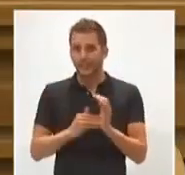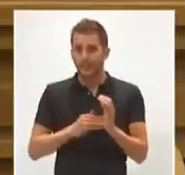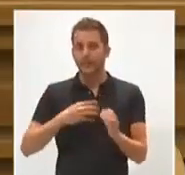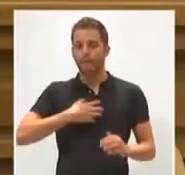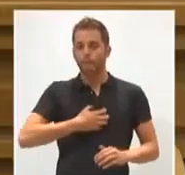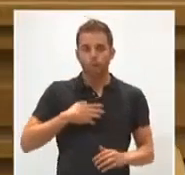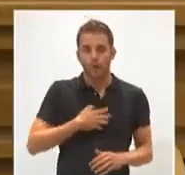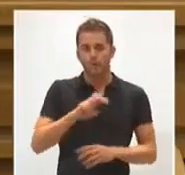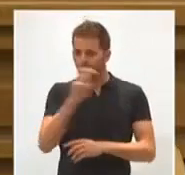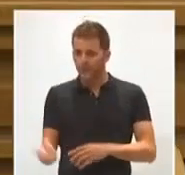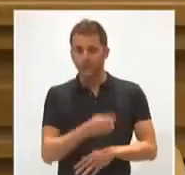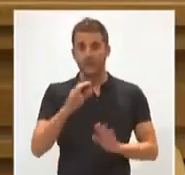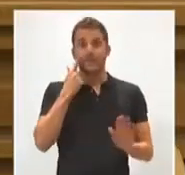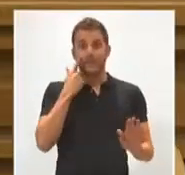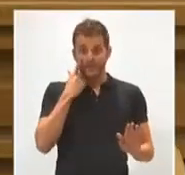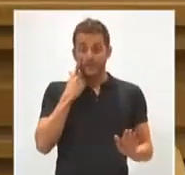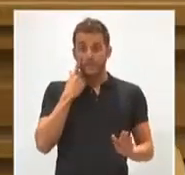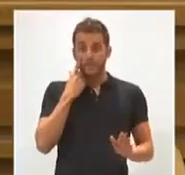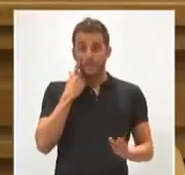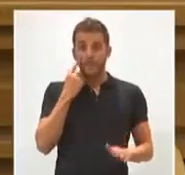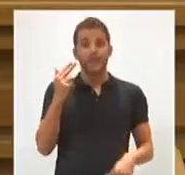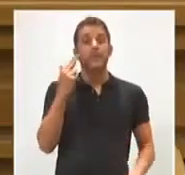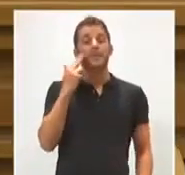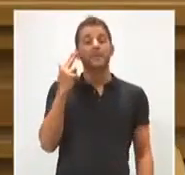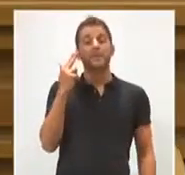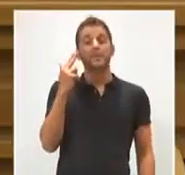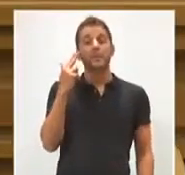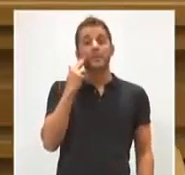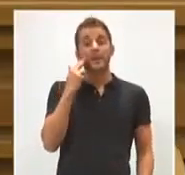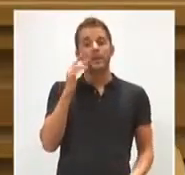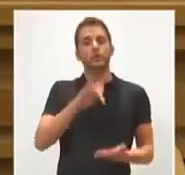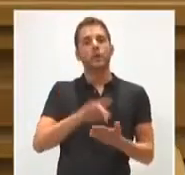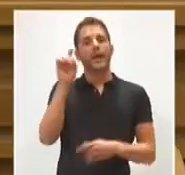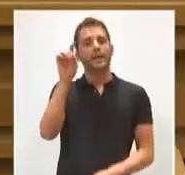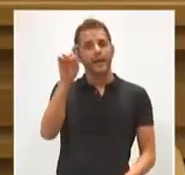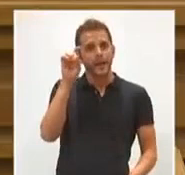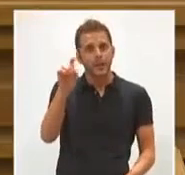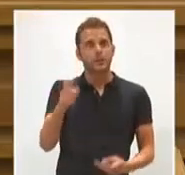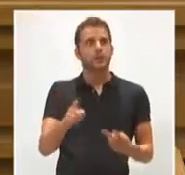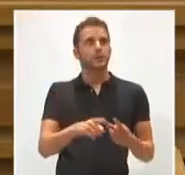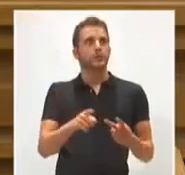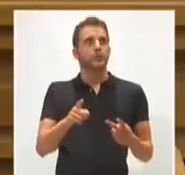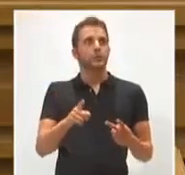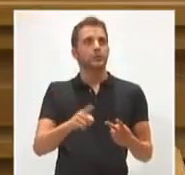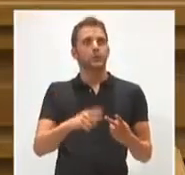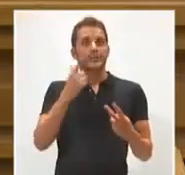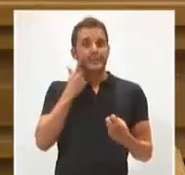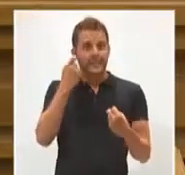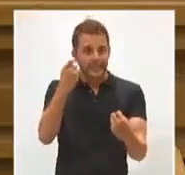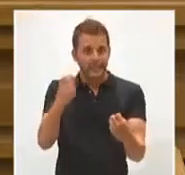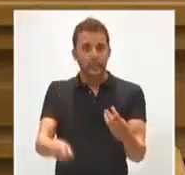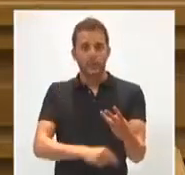miedo que le puede entrar el miedo que le puede entrar a los maestros a los sanitarios